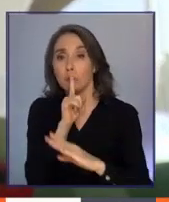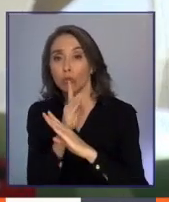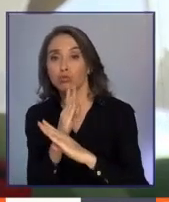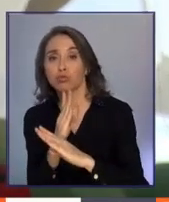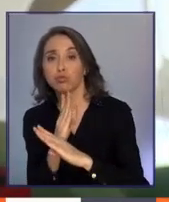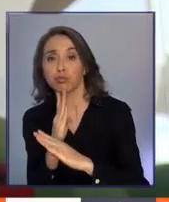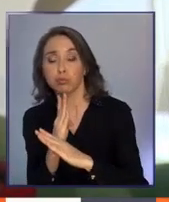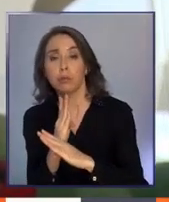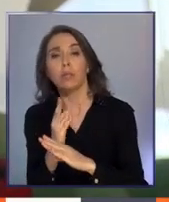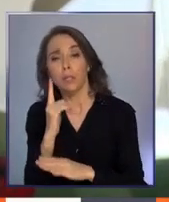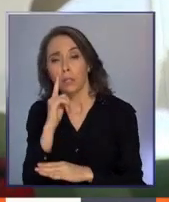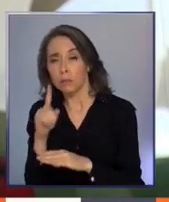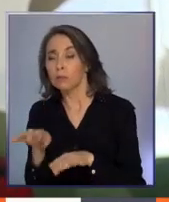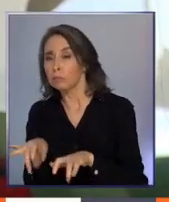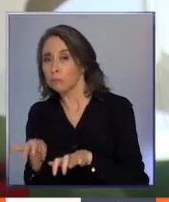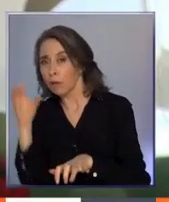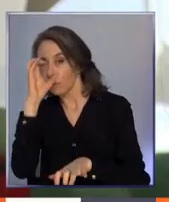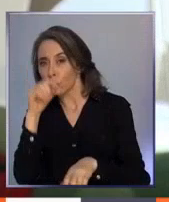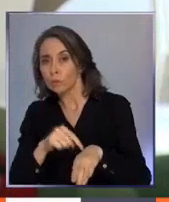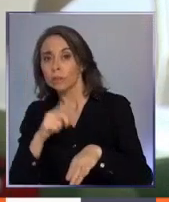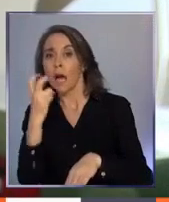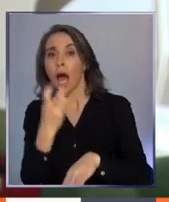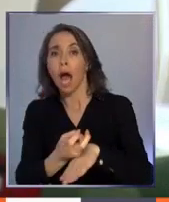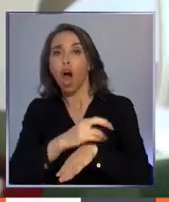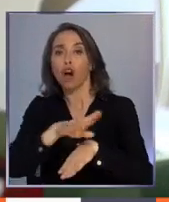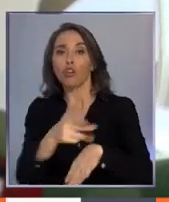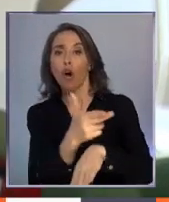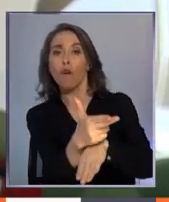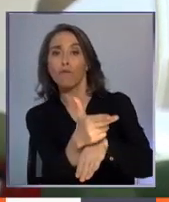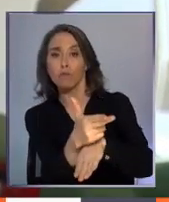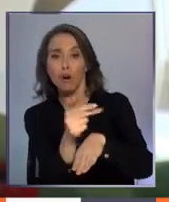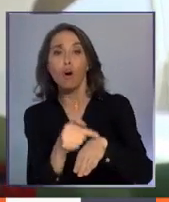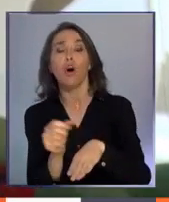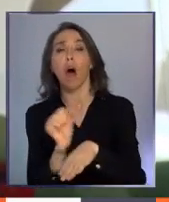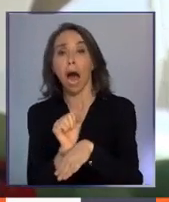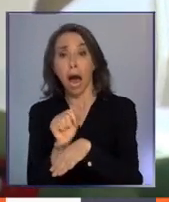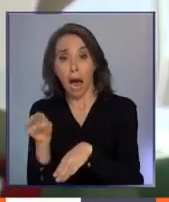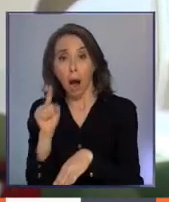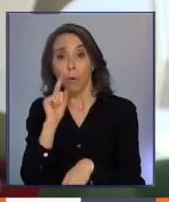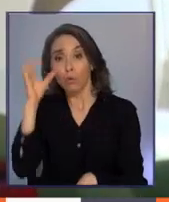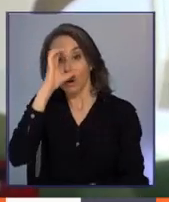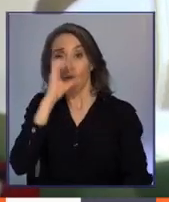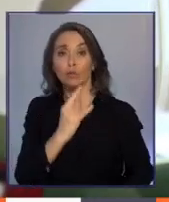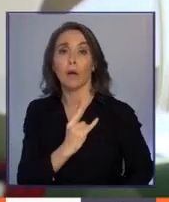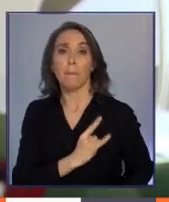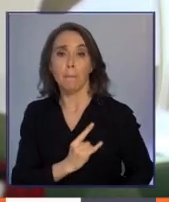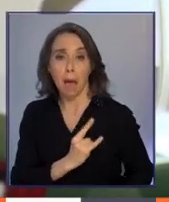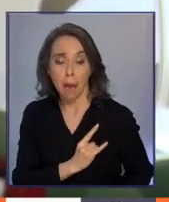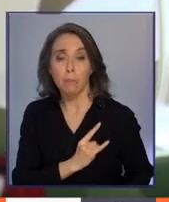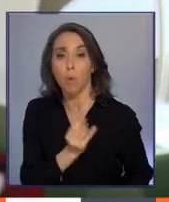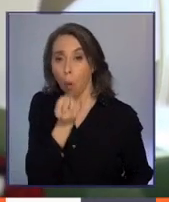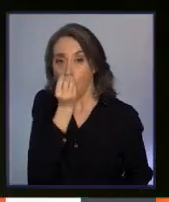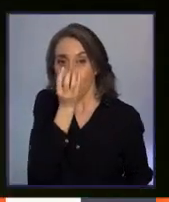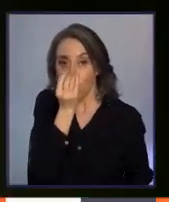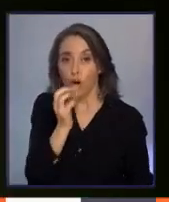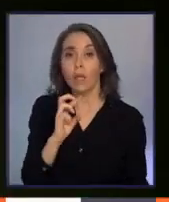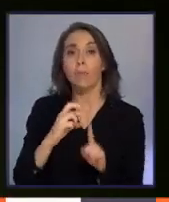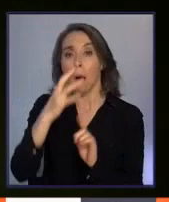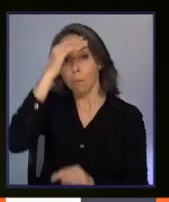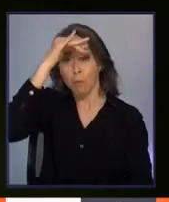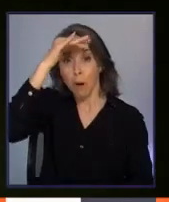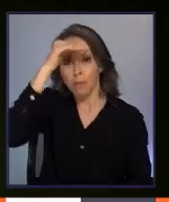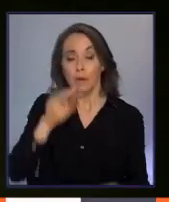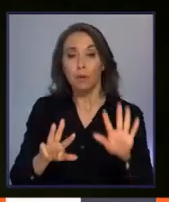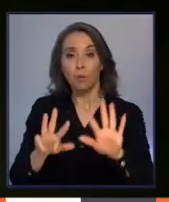mantenían en cargo por robo con intimidación. Estos vehículos directamente tenían en cargo tanto de la comuna de Maipú, La Florida y Puente Alto.